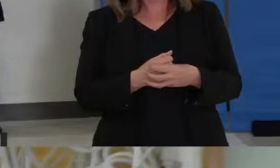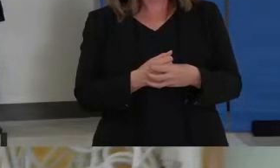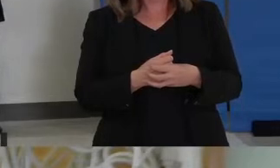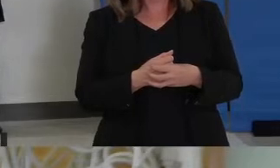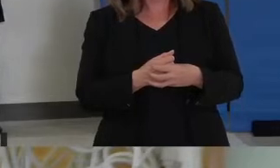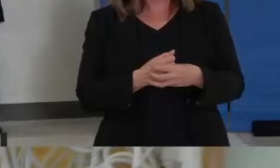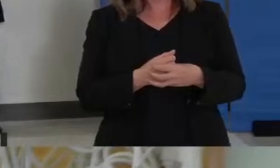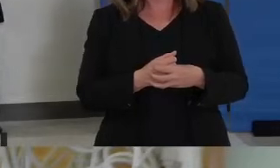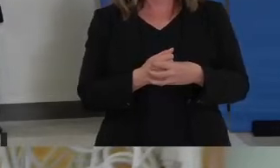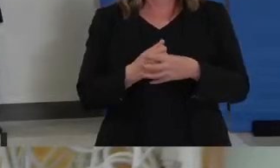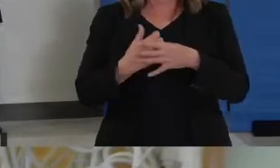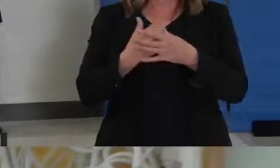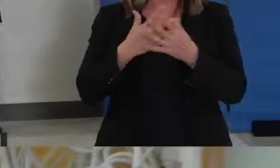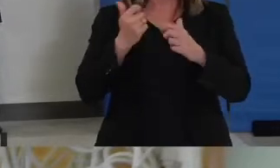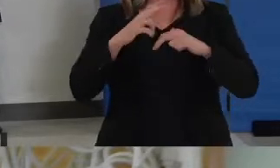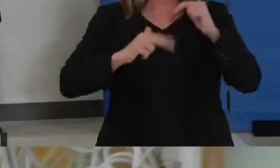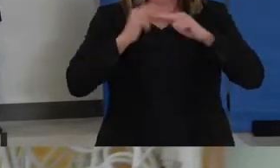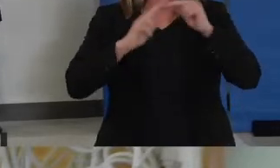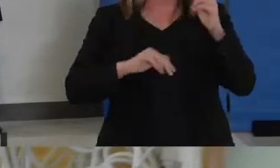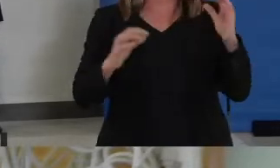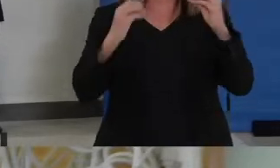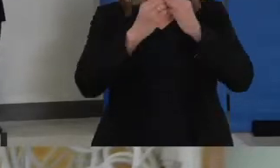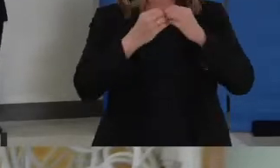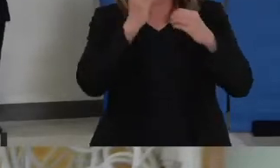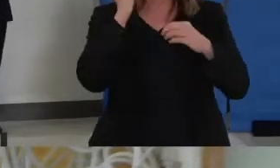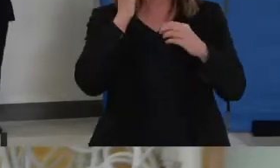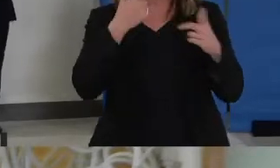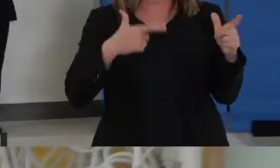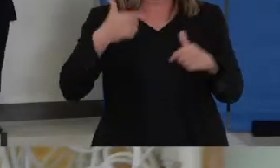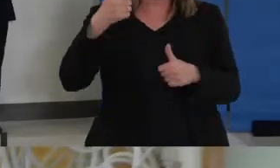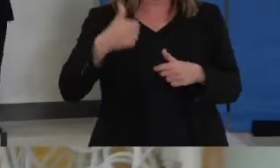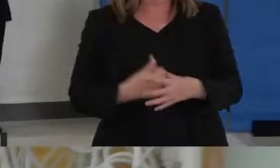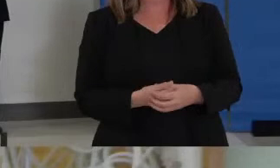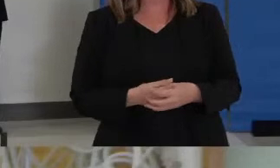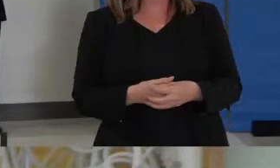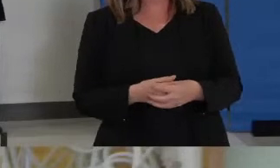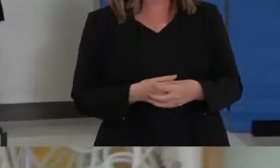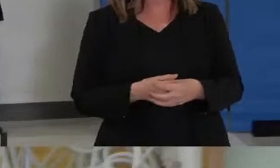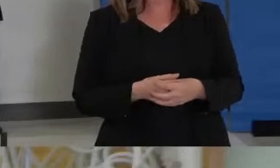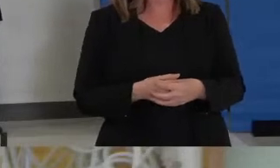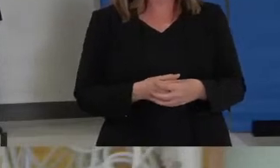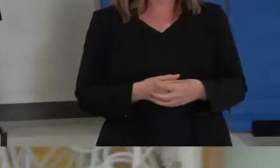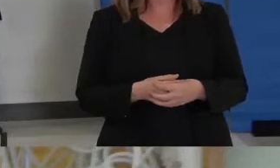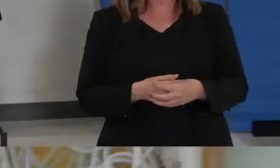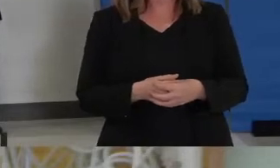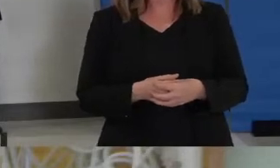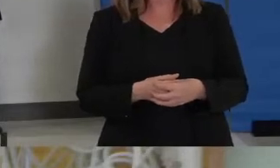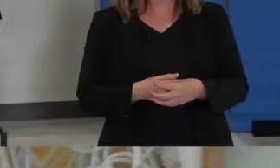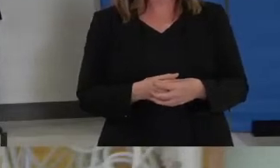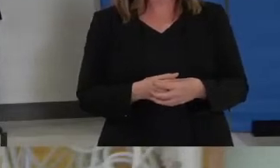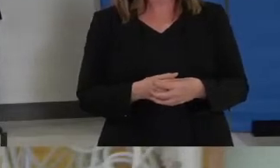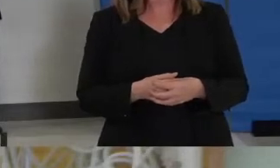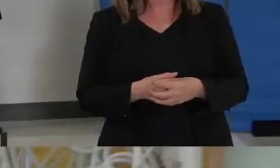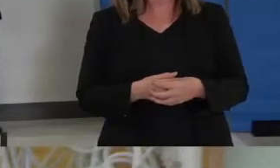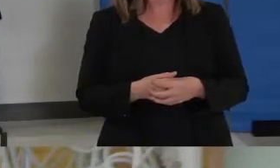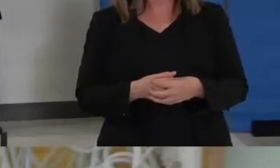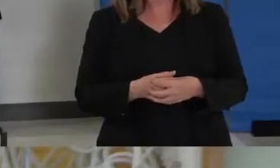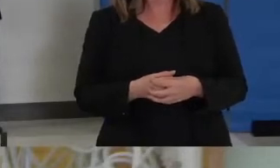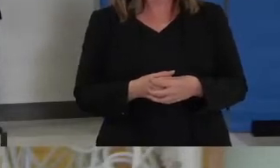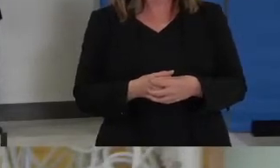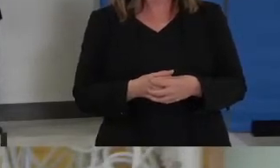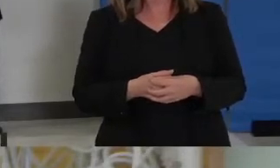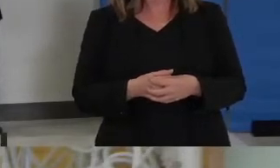construir más vivienda más rápido, y estamos obteniendo buenos resultados. California